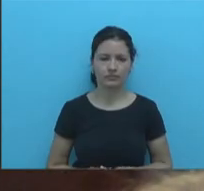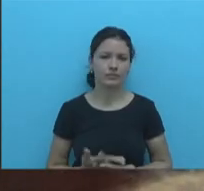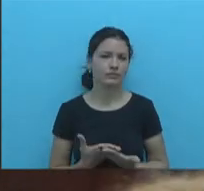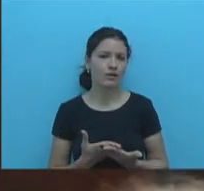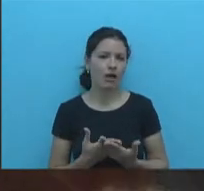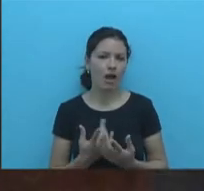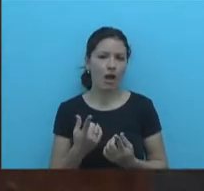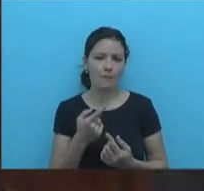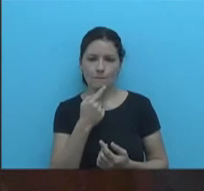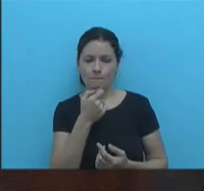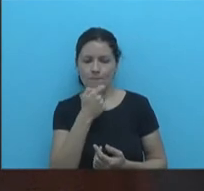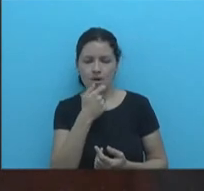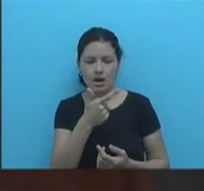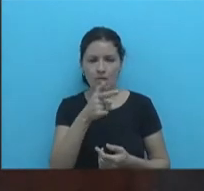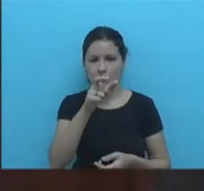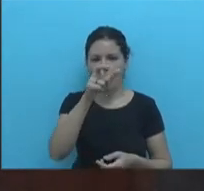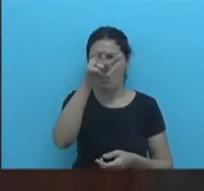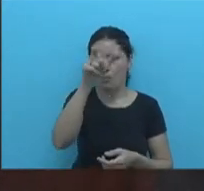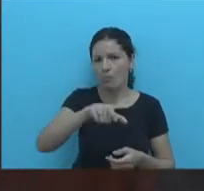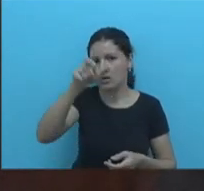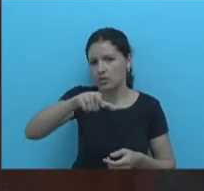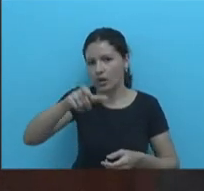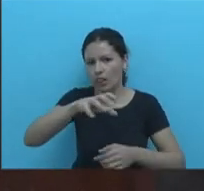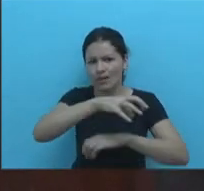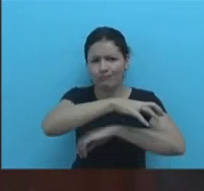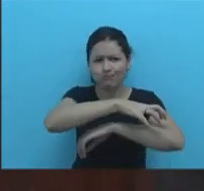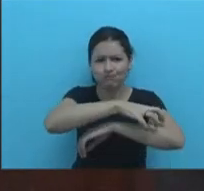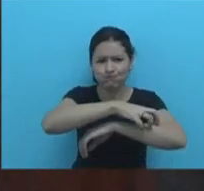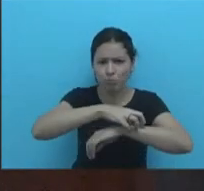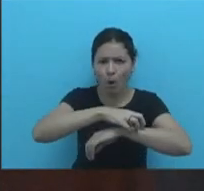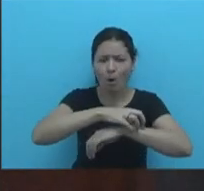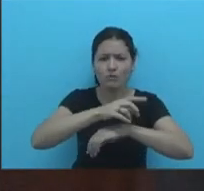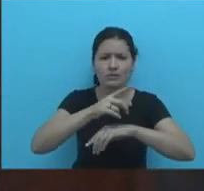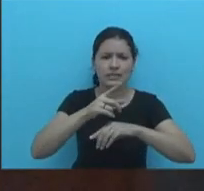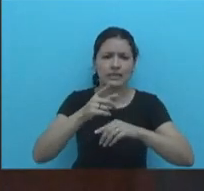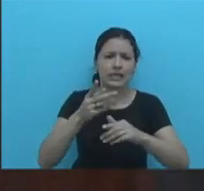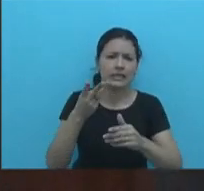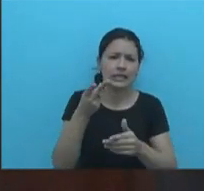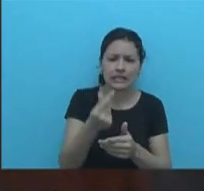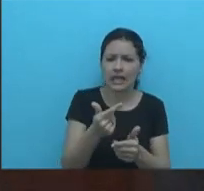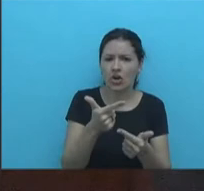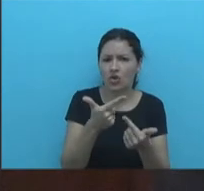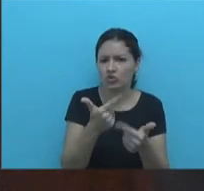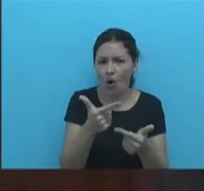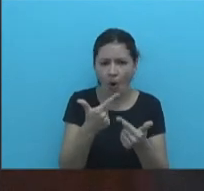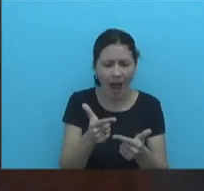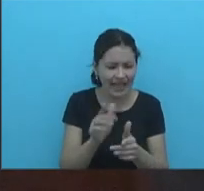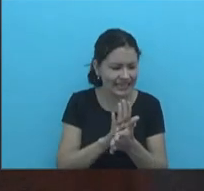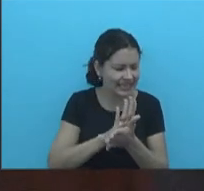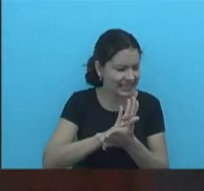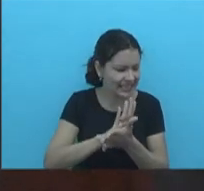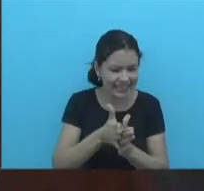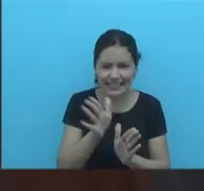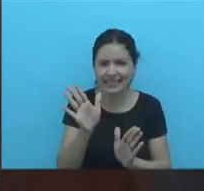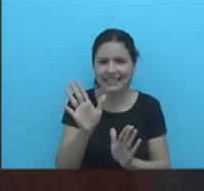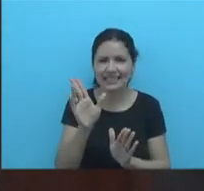en algunos casos actuales de personas que para vivir usurpan terrenos, evaden impuestos y se obtienen